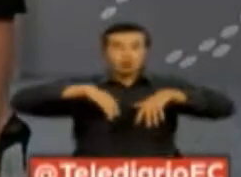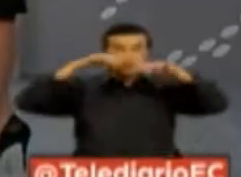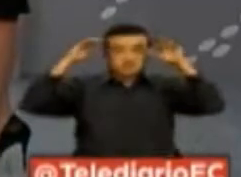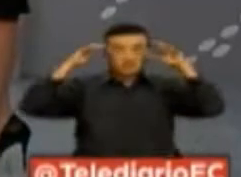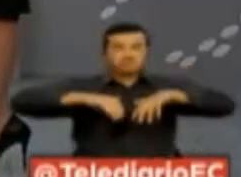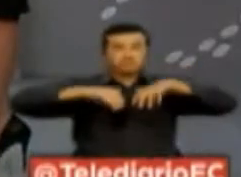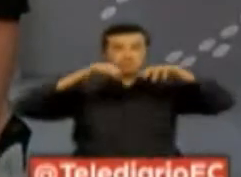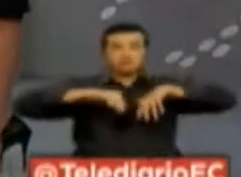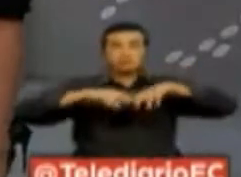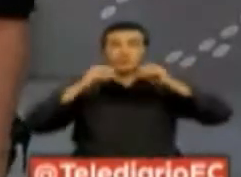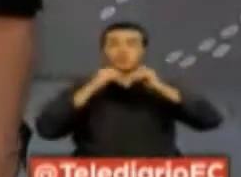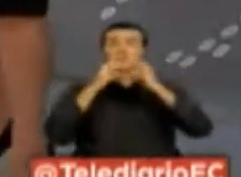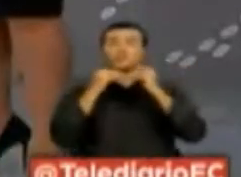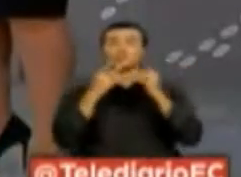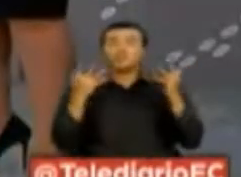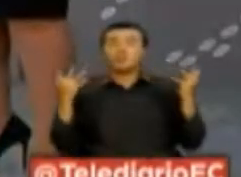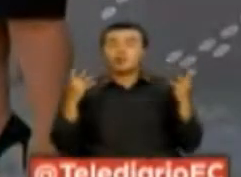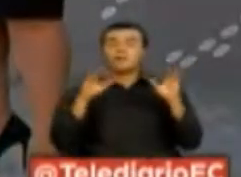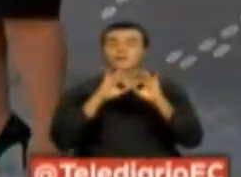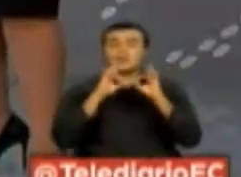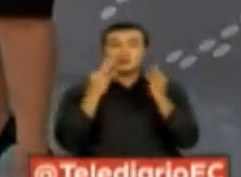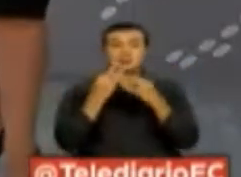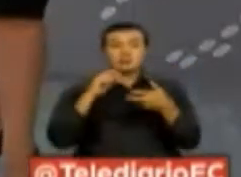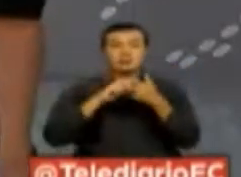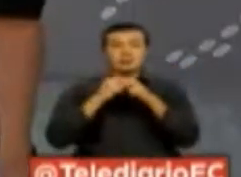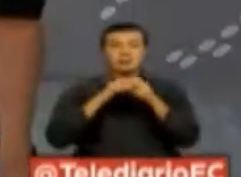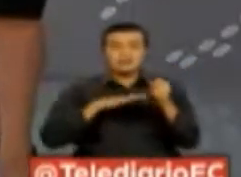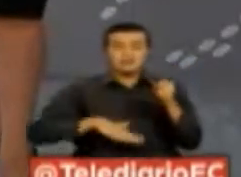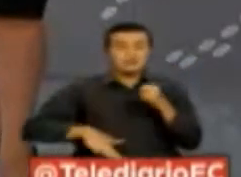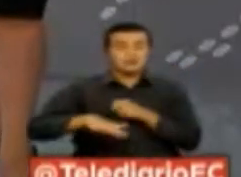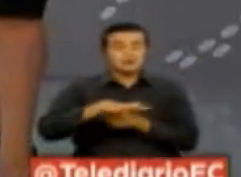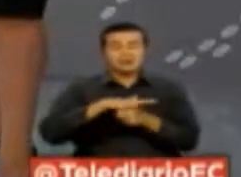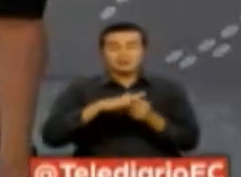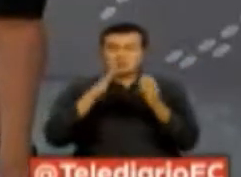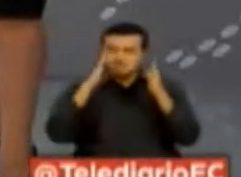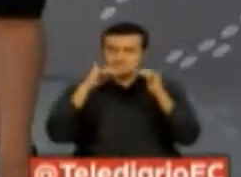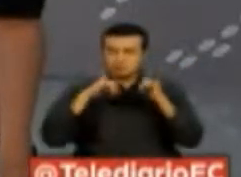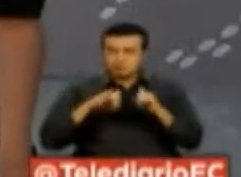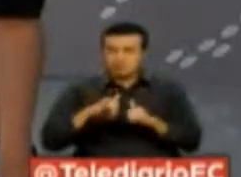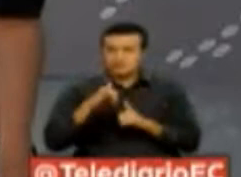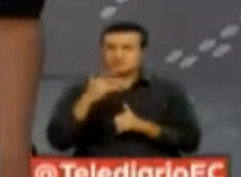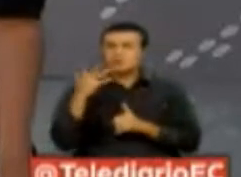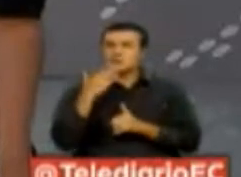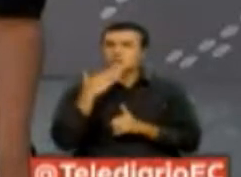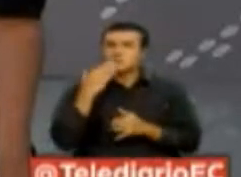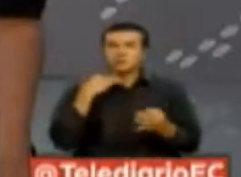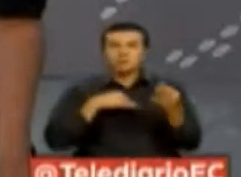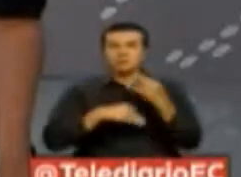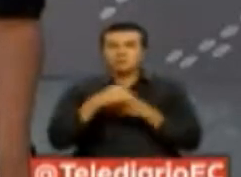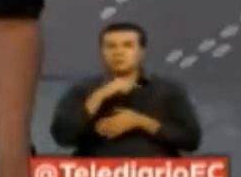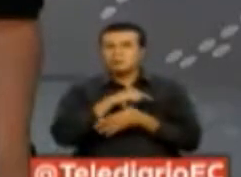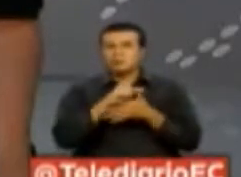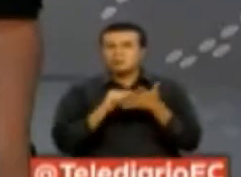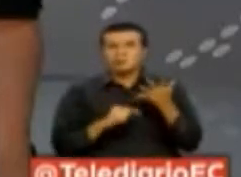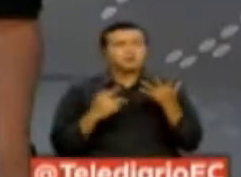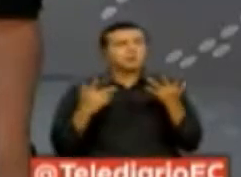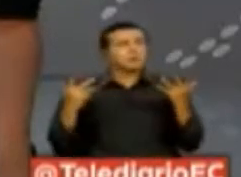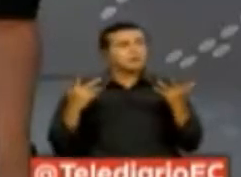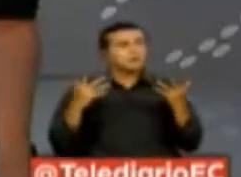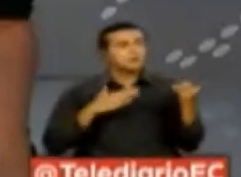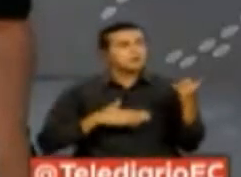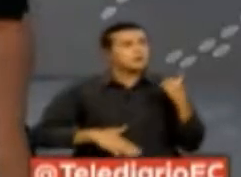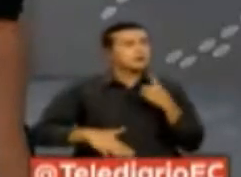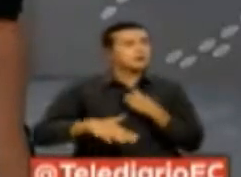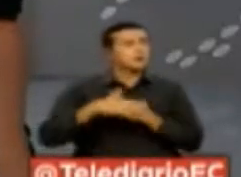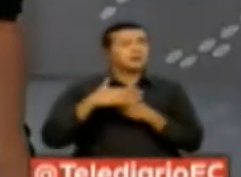provocado inundaciones y hay familias afectadas estamos contigo en este momento queremos saber cuáles son las novedades cuál es la situación